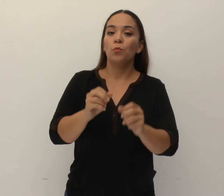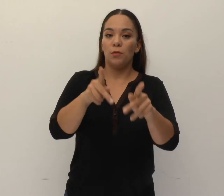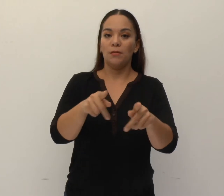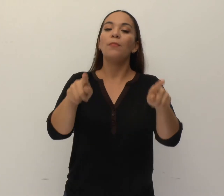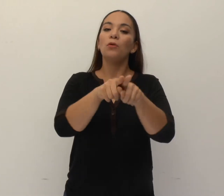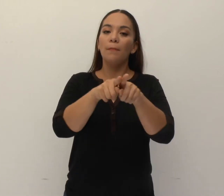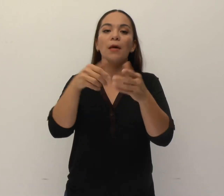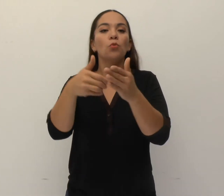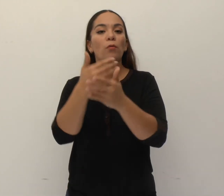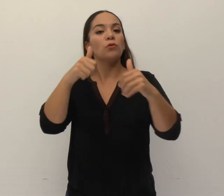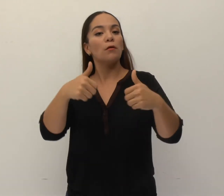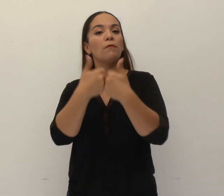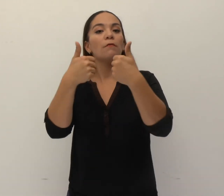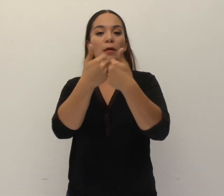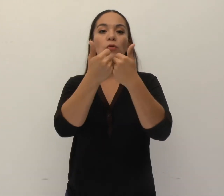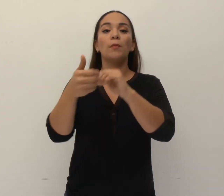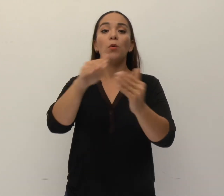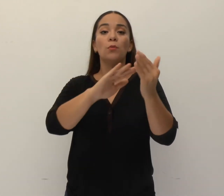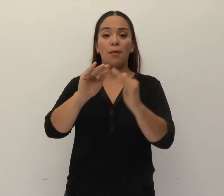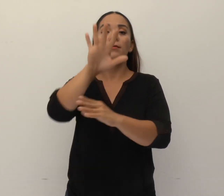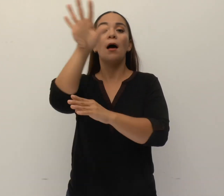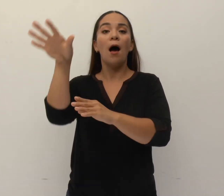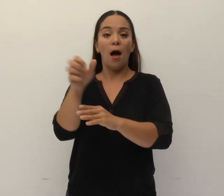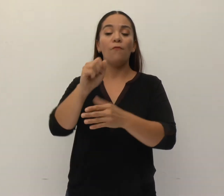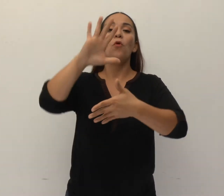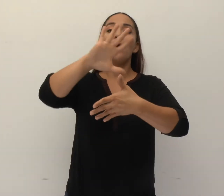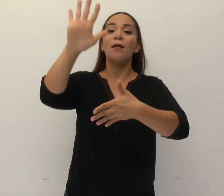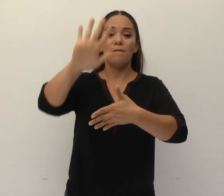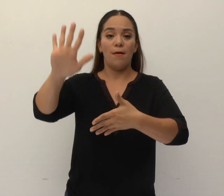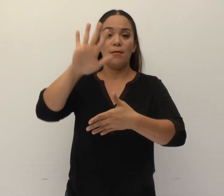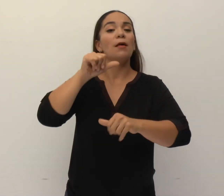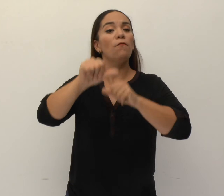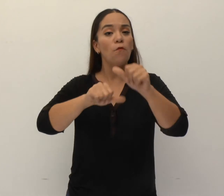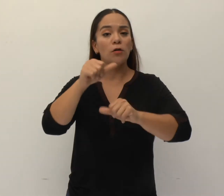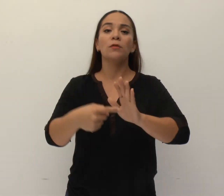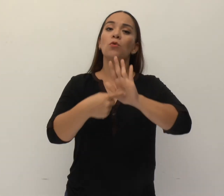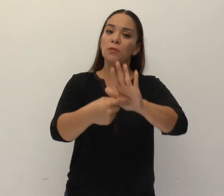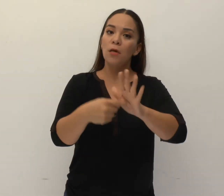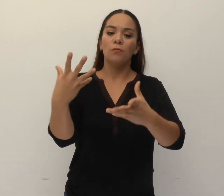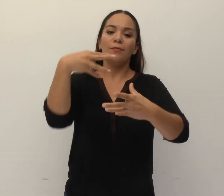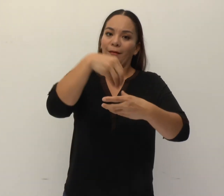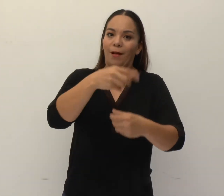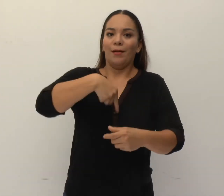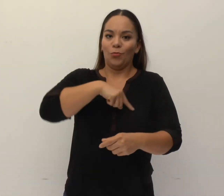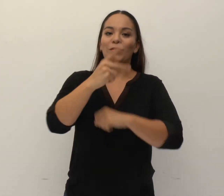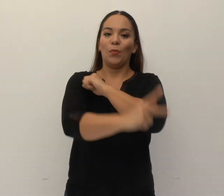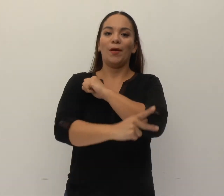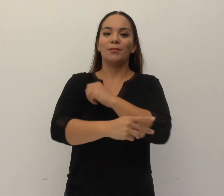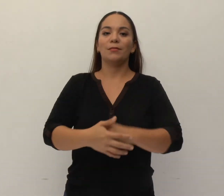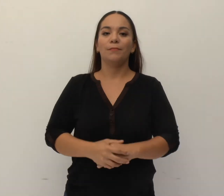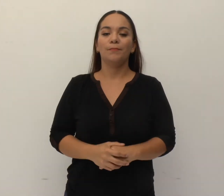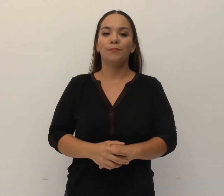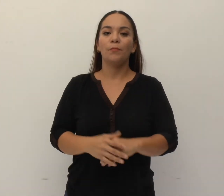oportunidades, pero también nuevos retos para las comunidades afrocaribeñas en su esfuerzo por ser reconocidos como elemento integral de nuestro